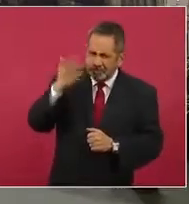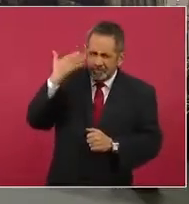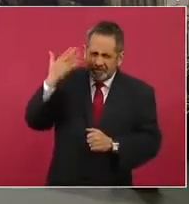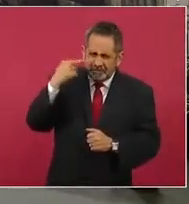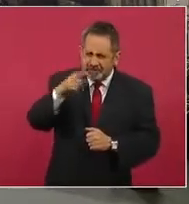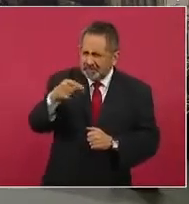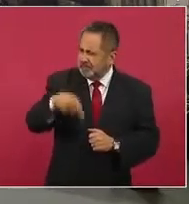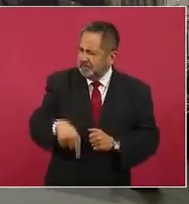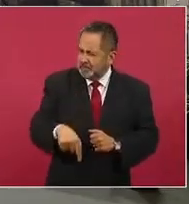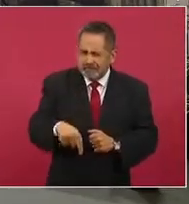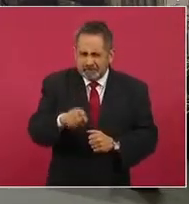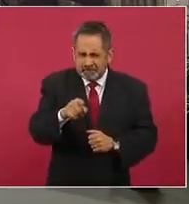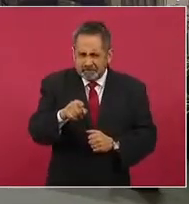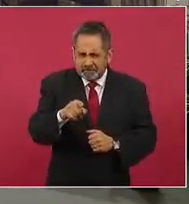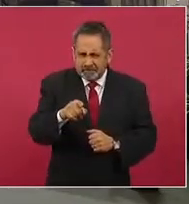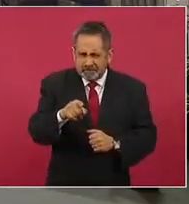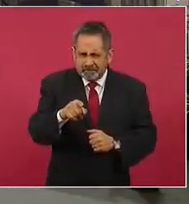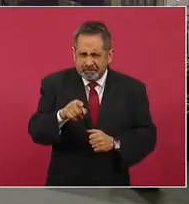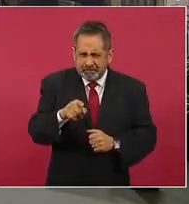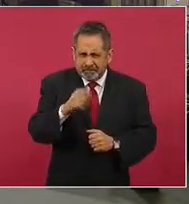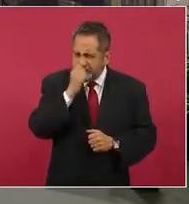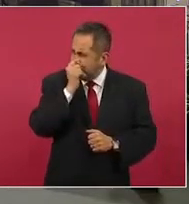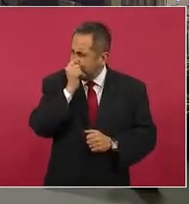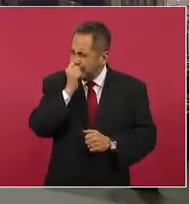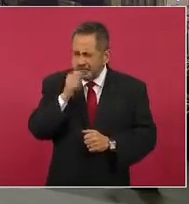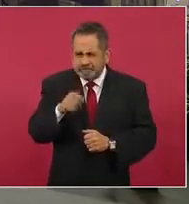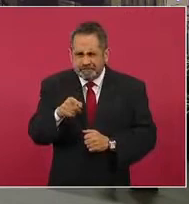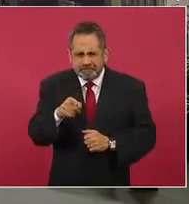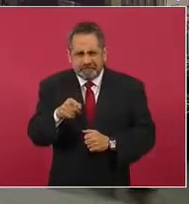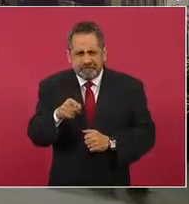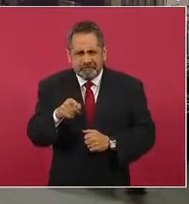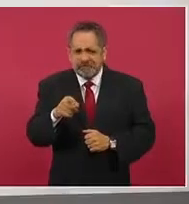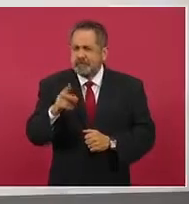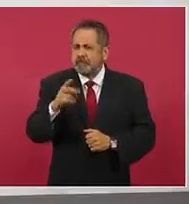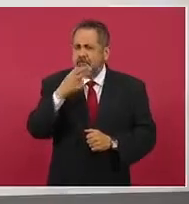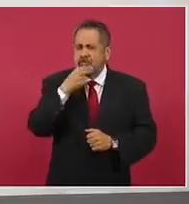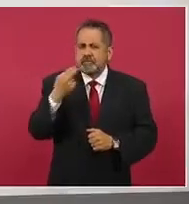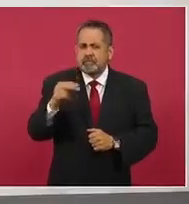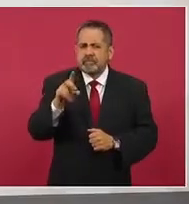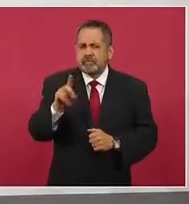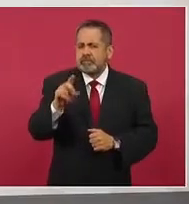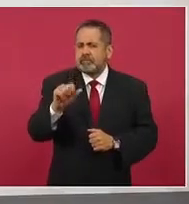Ya estuvo aquí. ¿Él? ¿O quién? David Cervantes, ¿verdad?